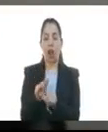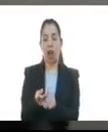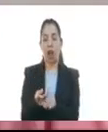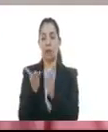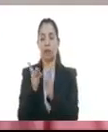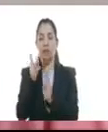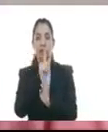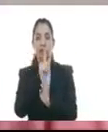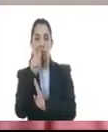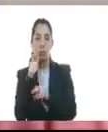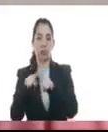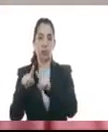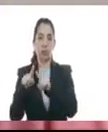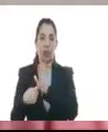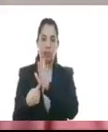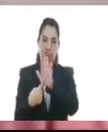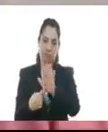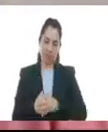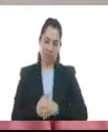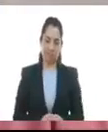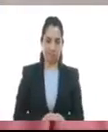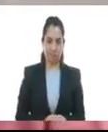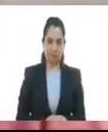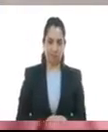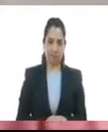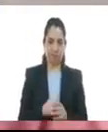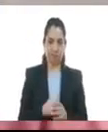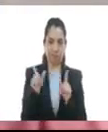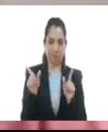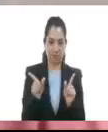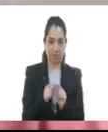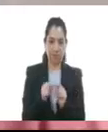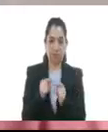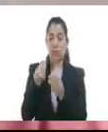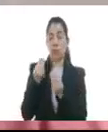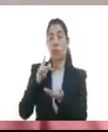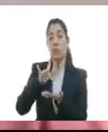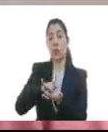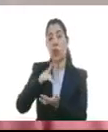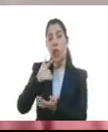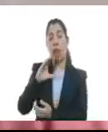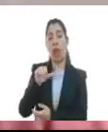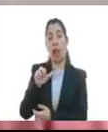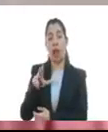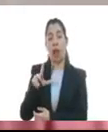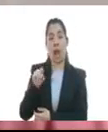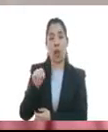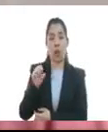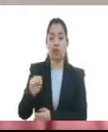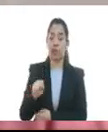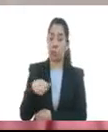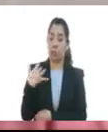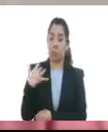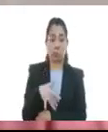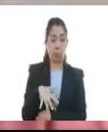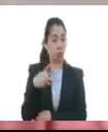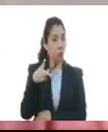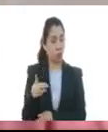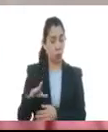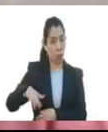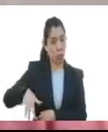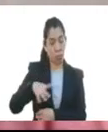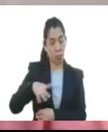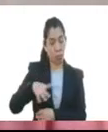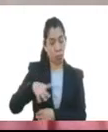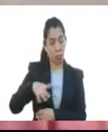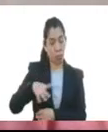Muchas gracias, Carlos. Muy importante todo esto que relatas y me imagino cuando haces referencia a